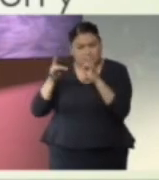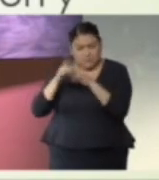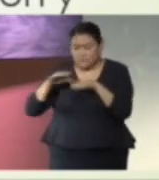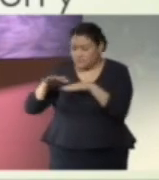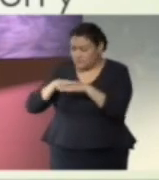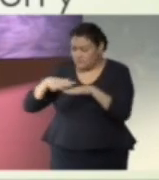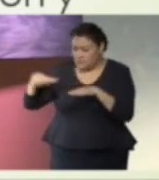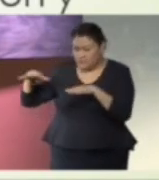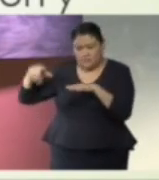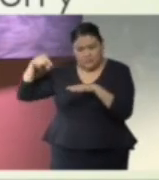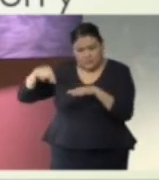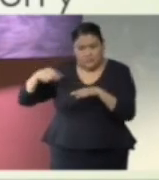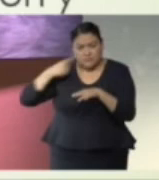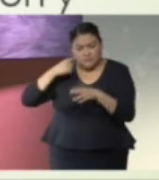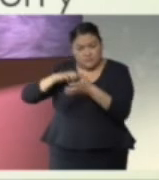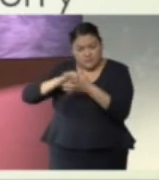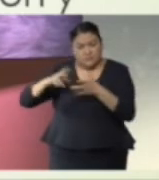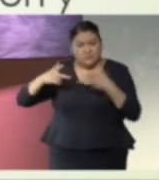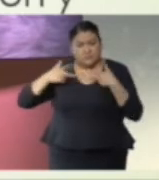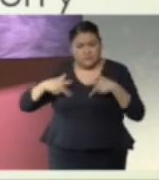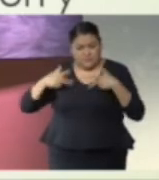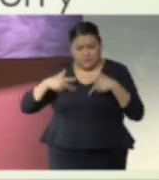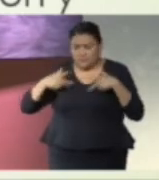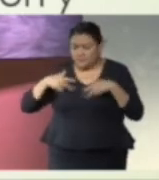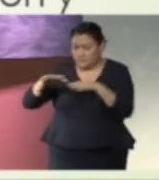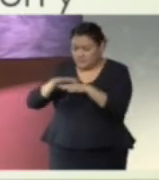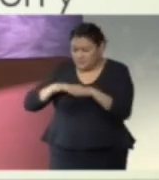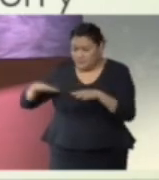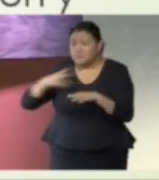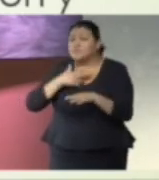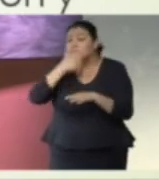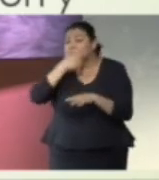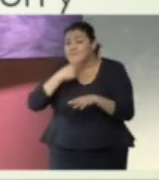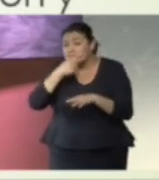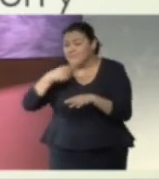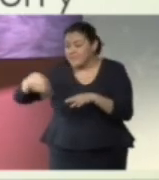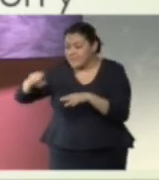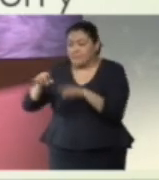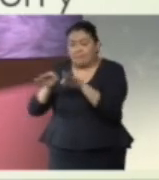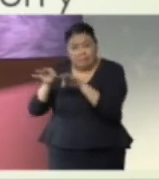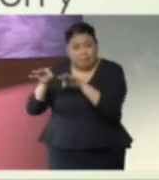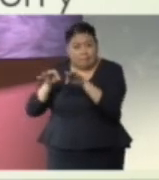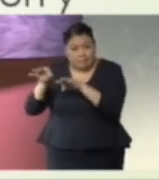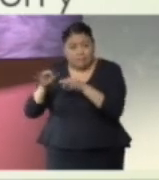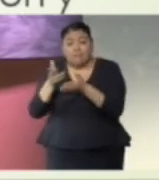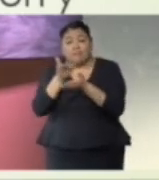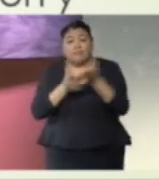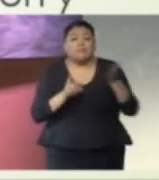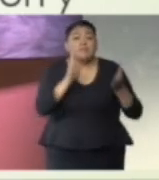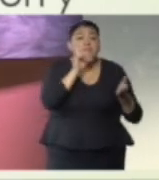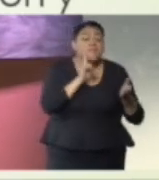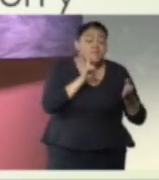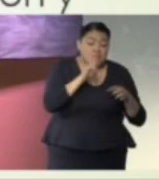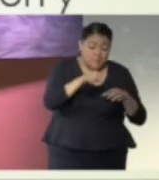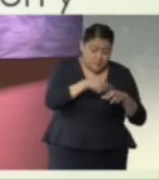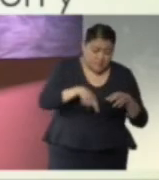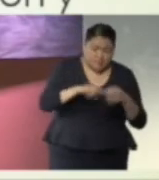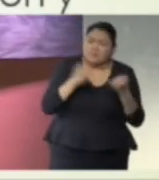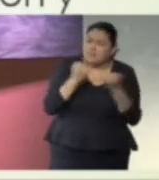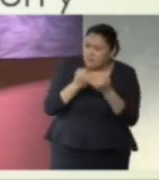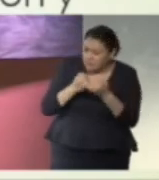de la participación pues de los hombres fundamentalmente, pero que hoy que las mujeres ya tienen una gran